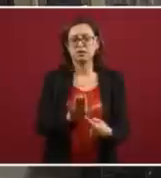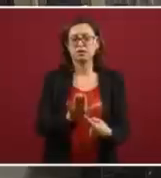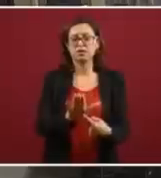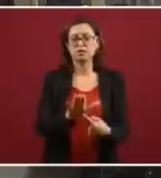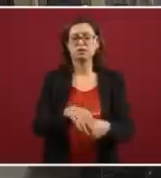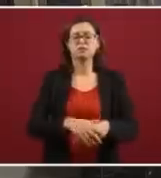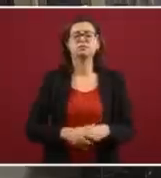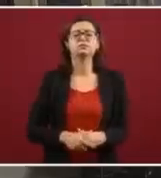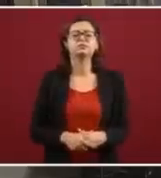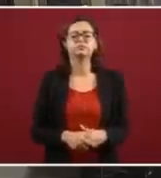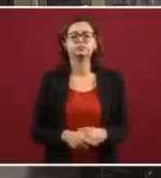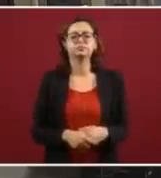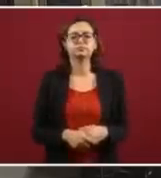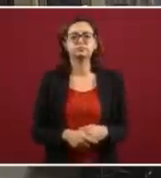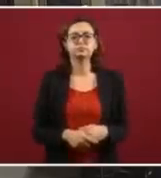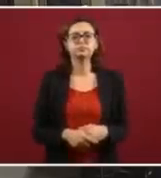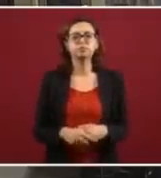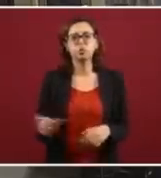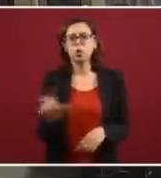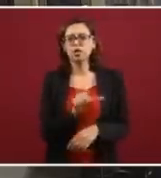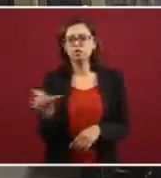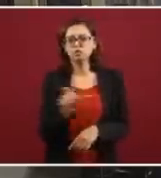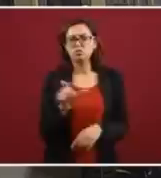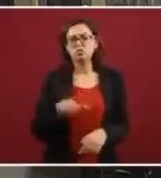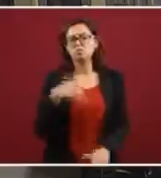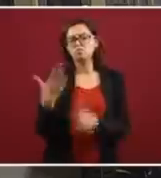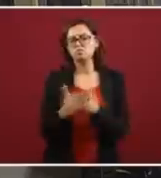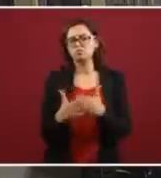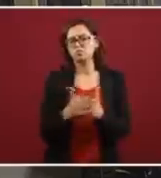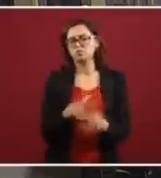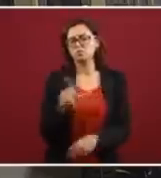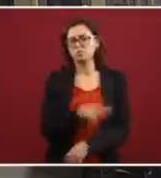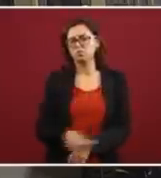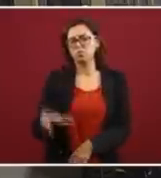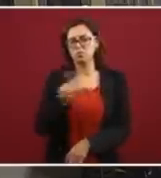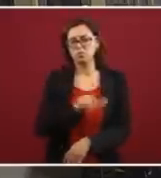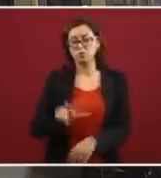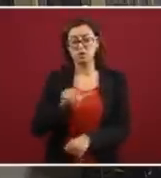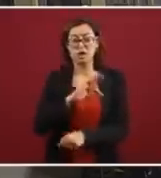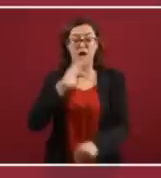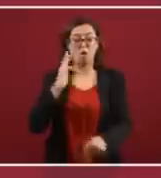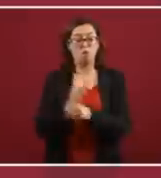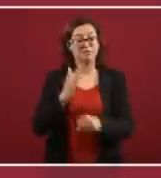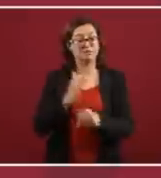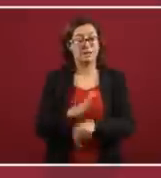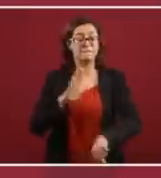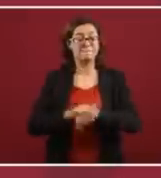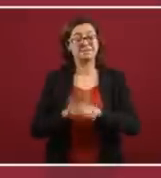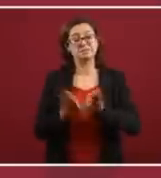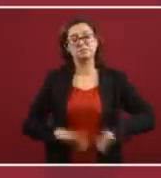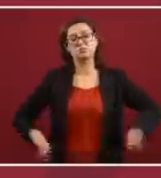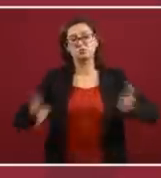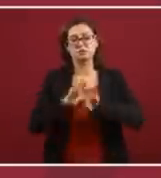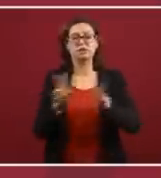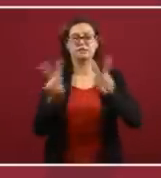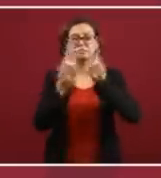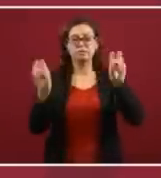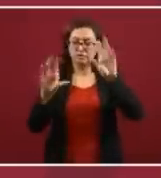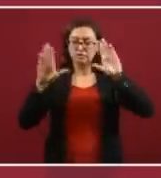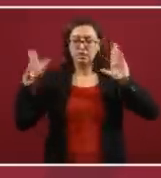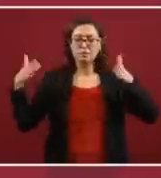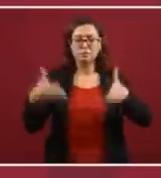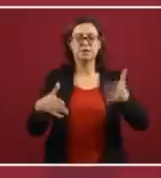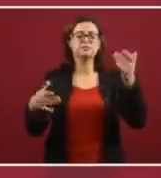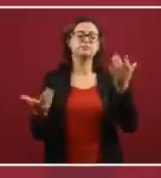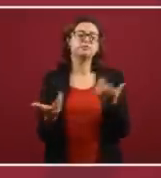para el lunes próximo. Ahora, lo central es el informe sobre